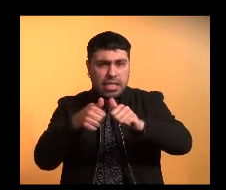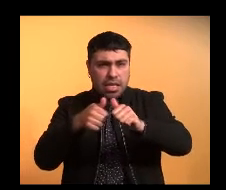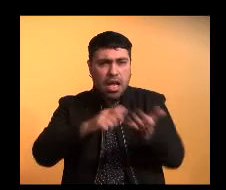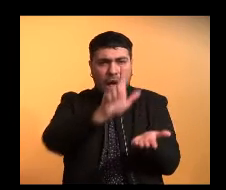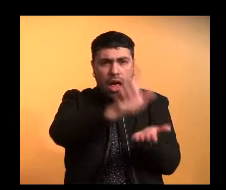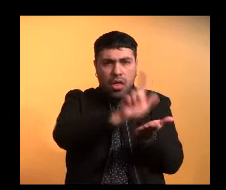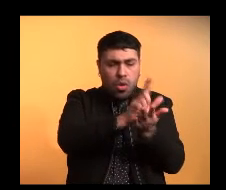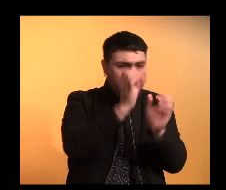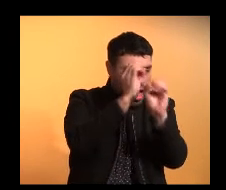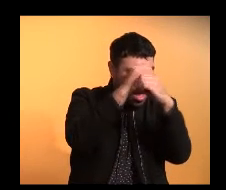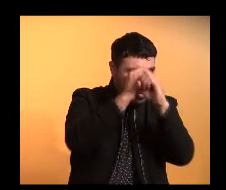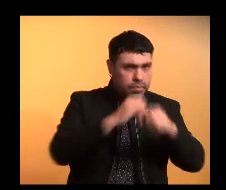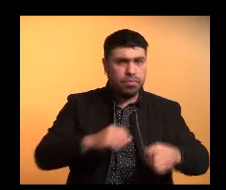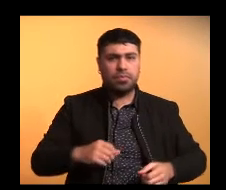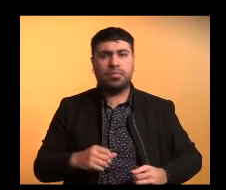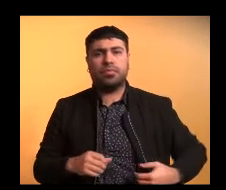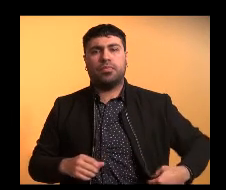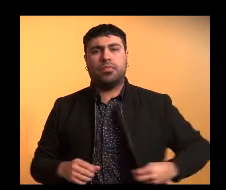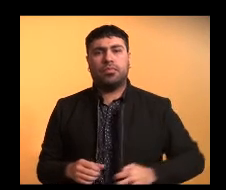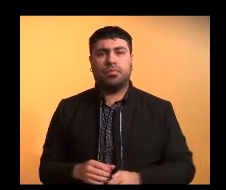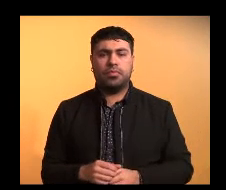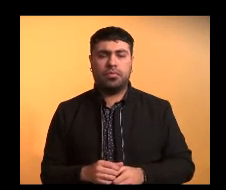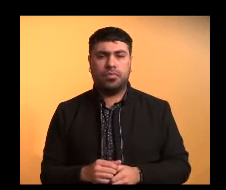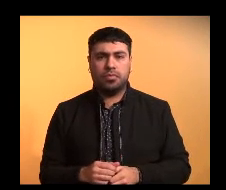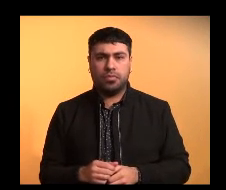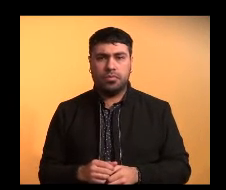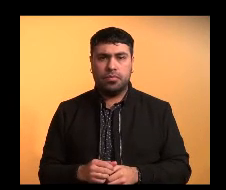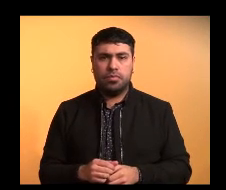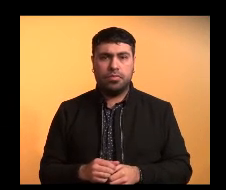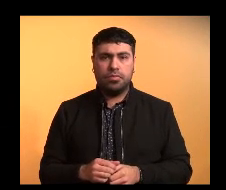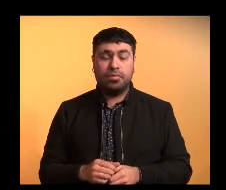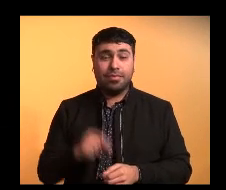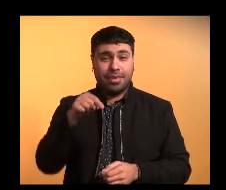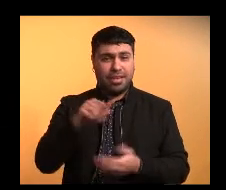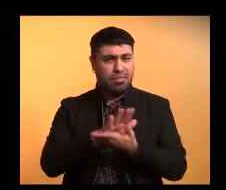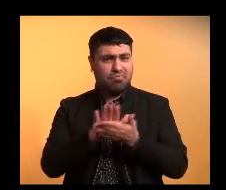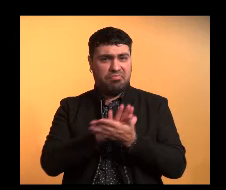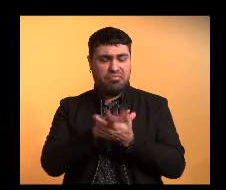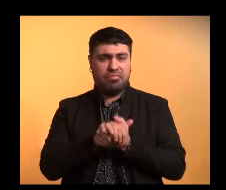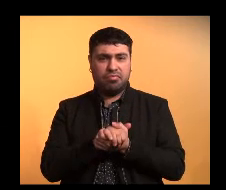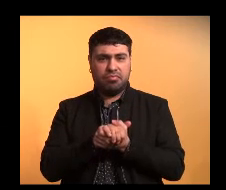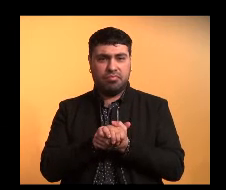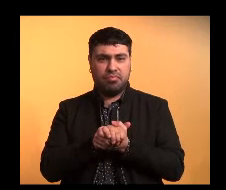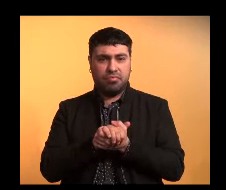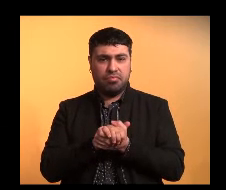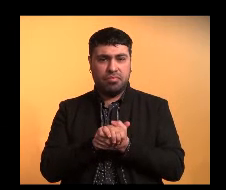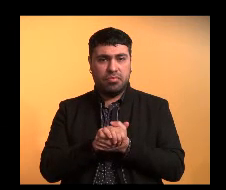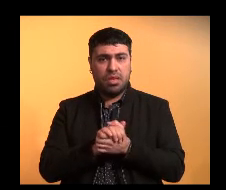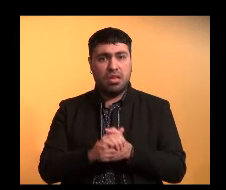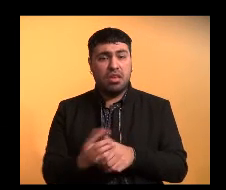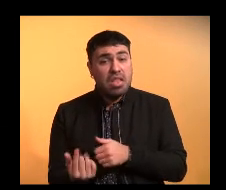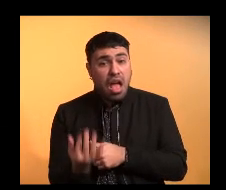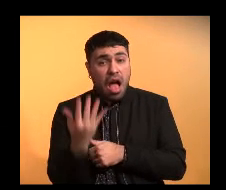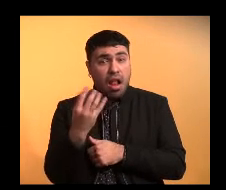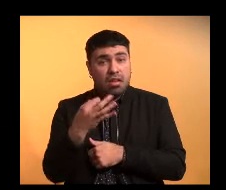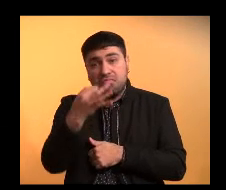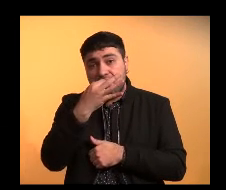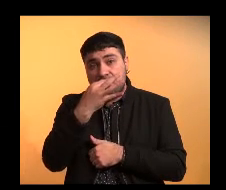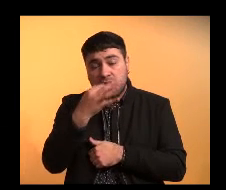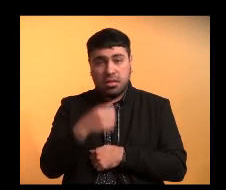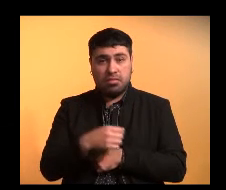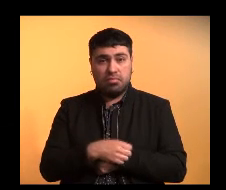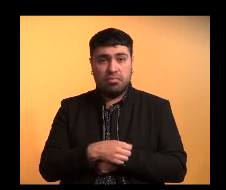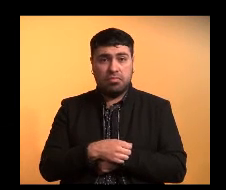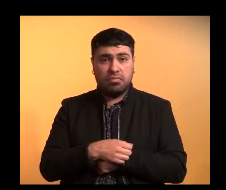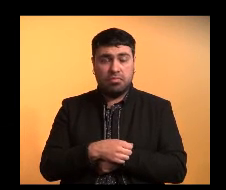el Instituto Antártico Chileno, la base Julio Escudero. Entonces, esta, por ejemplo, acá ustedes ven una alga verde, es una alga verde que se llama Ulotrix y